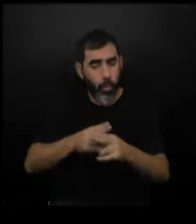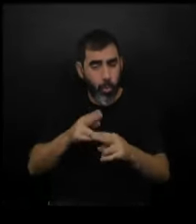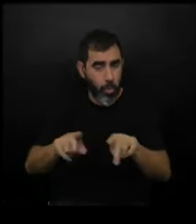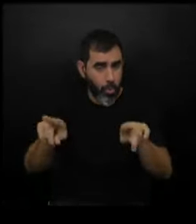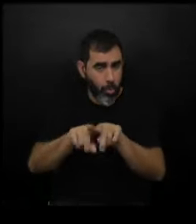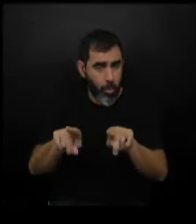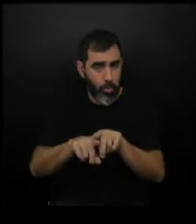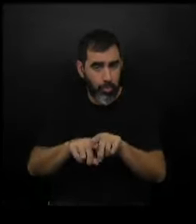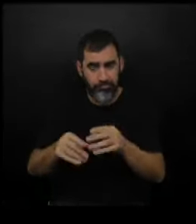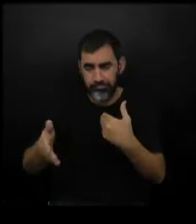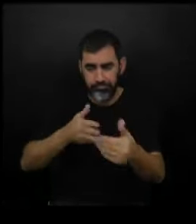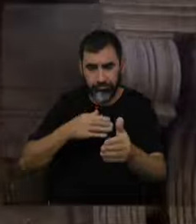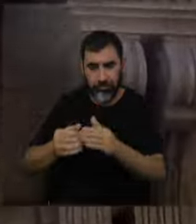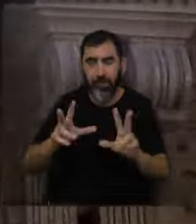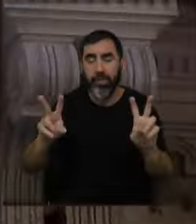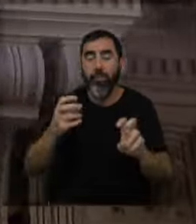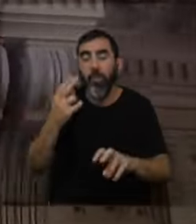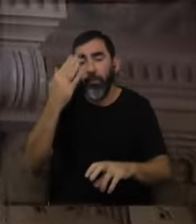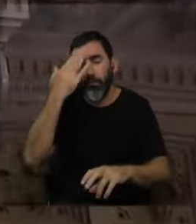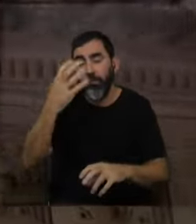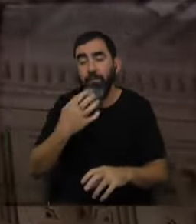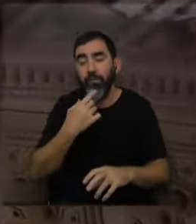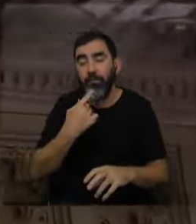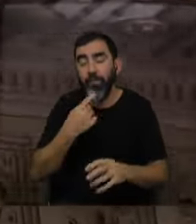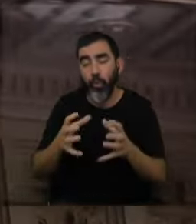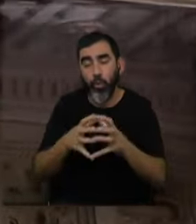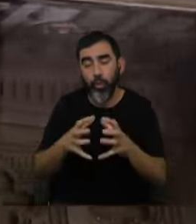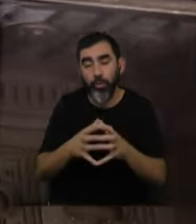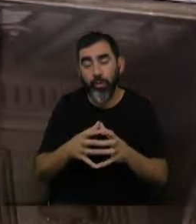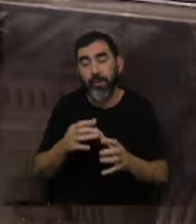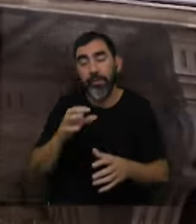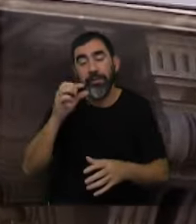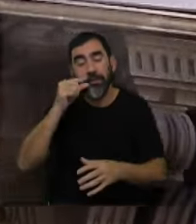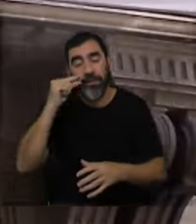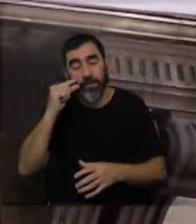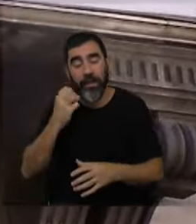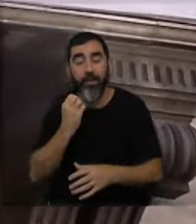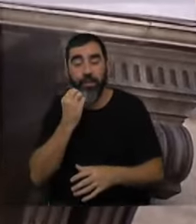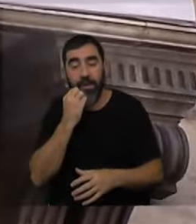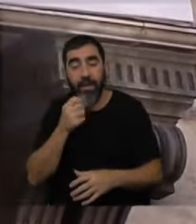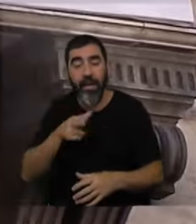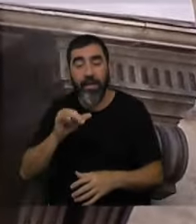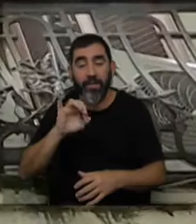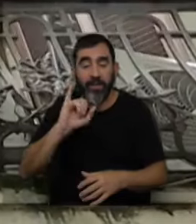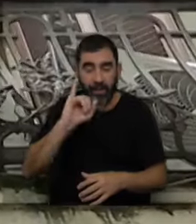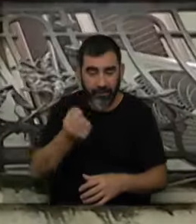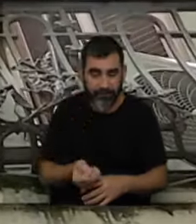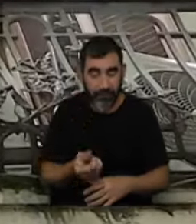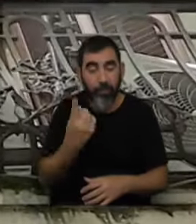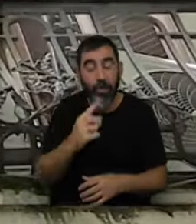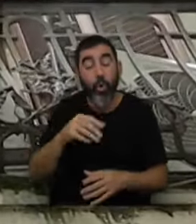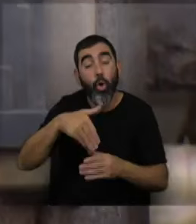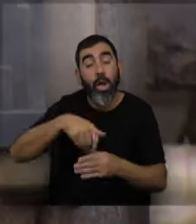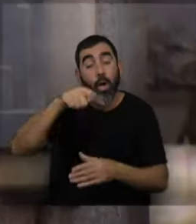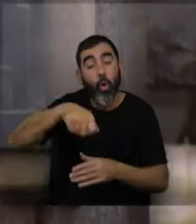nombre ya que no recurre a términos exclusivos de un partido como podrían ser sistas ballistas o herreras sin embargo desde la